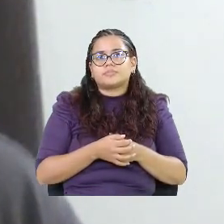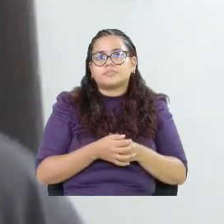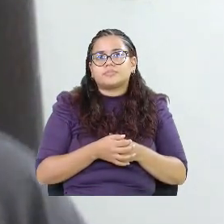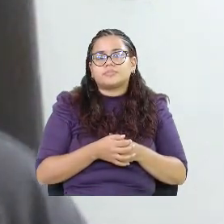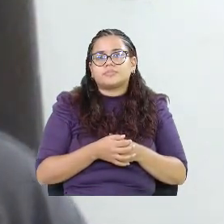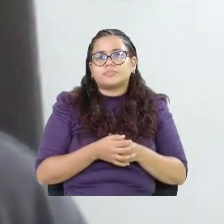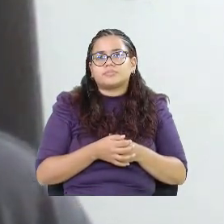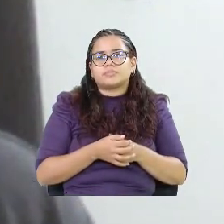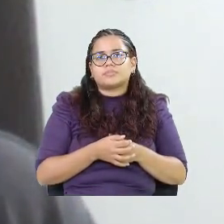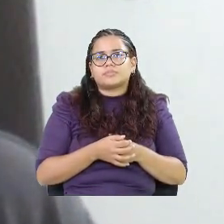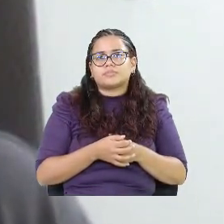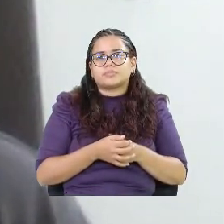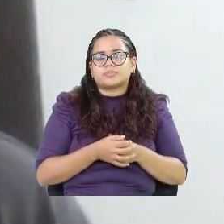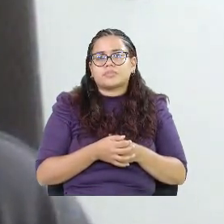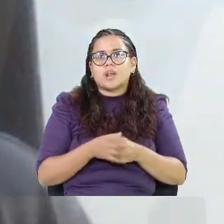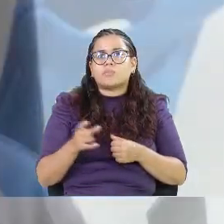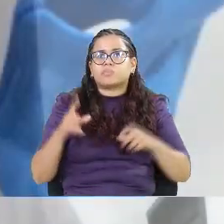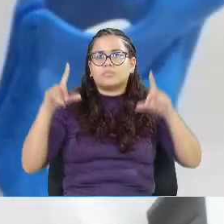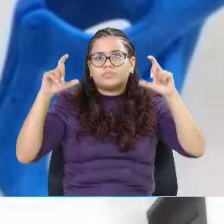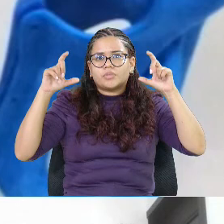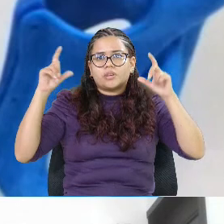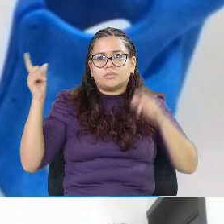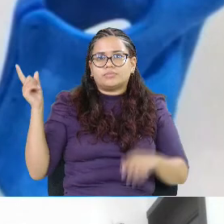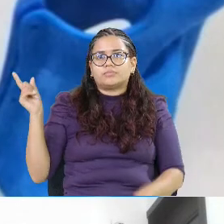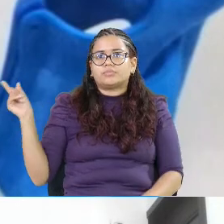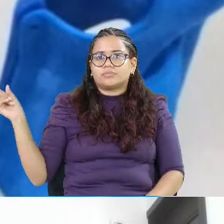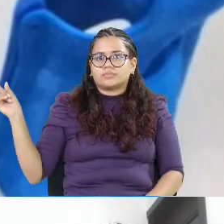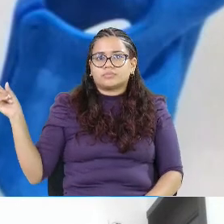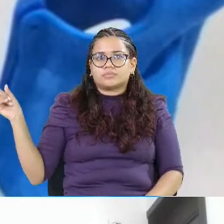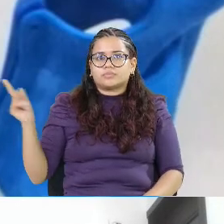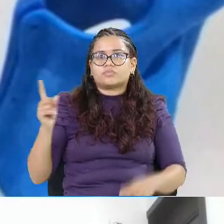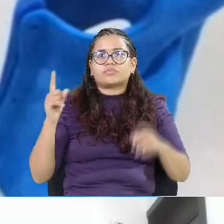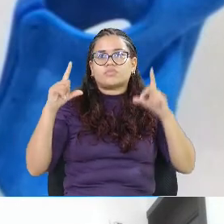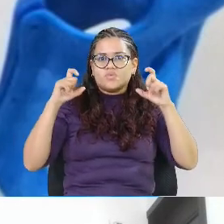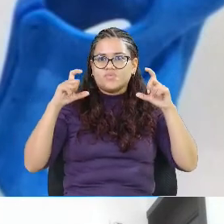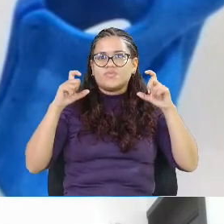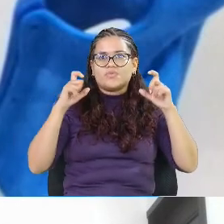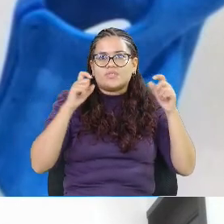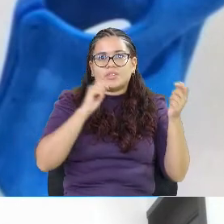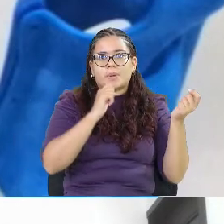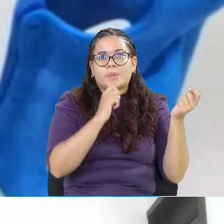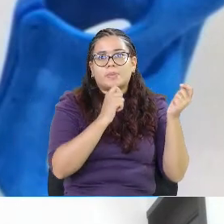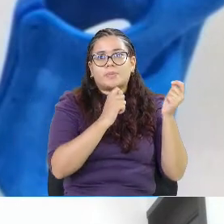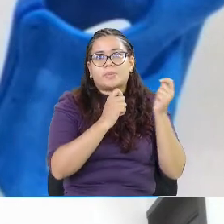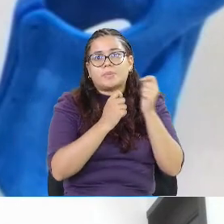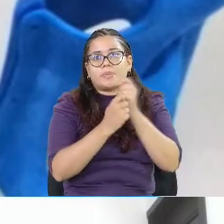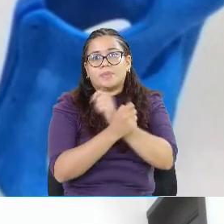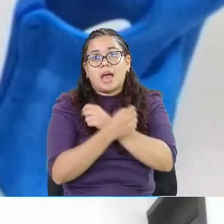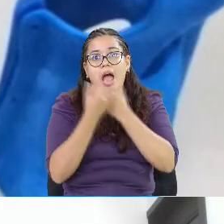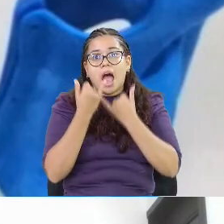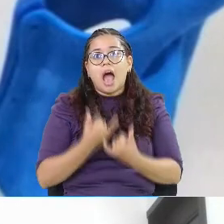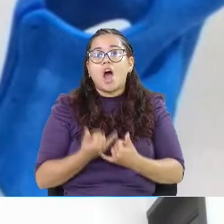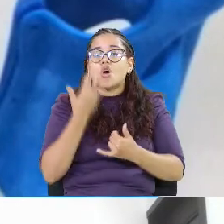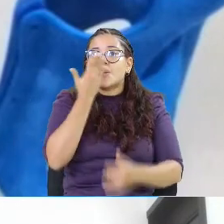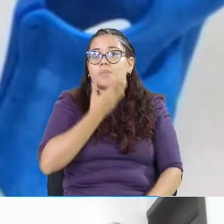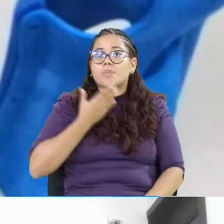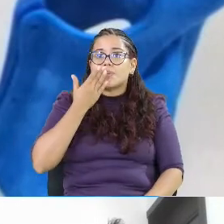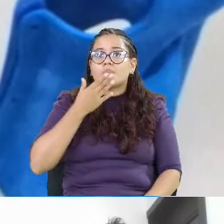Aquí esta es una imagen de la evolución que hemos hecho. En este momento vamos por nuestro prototipo número